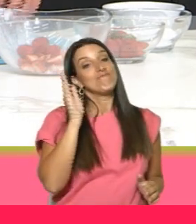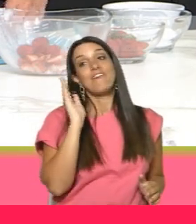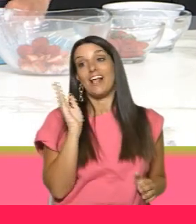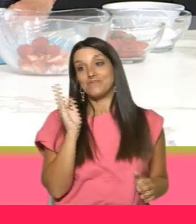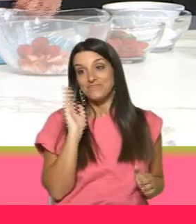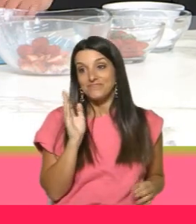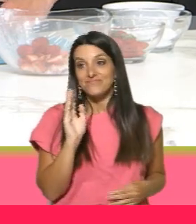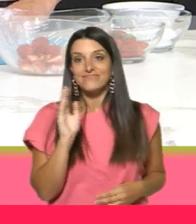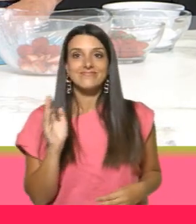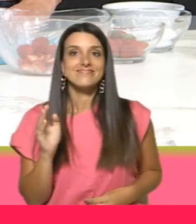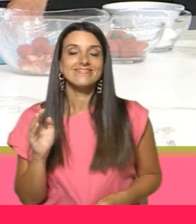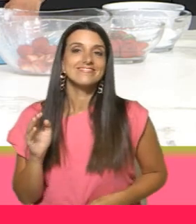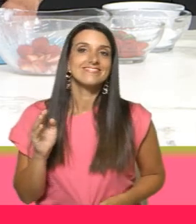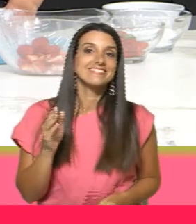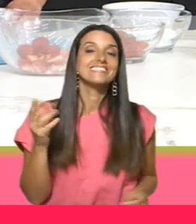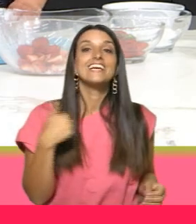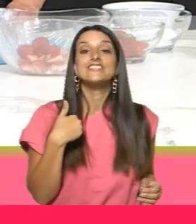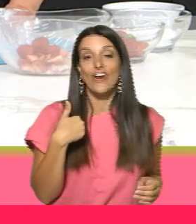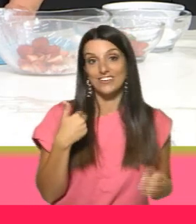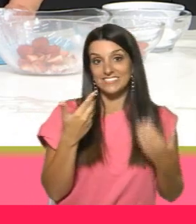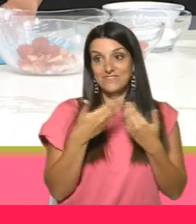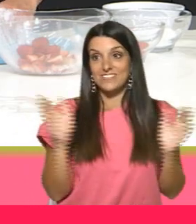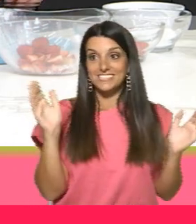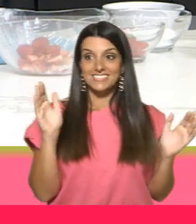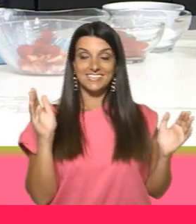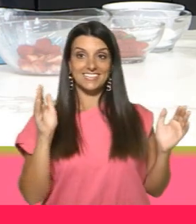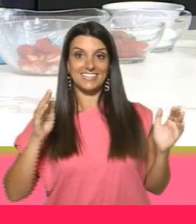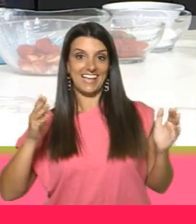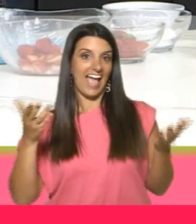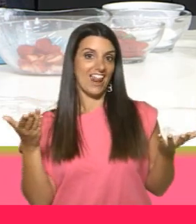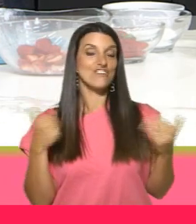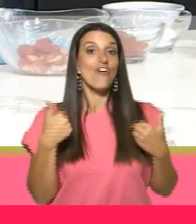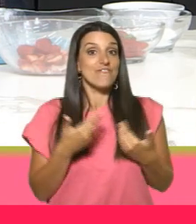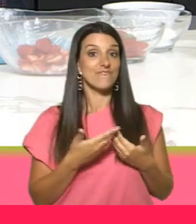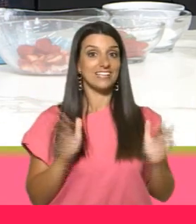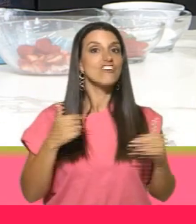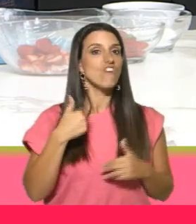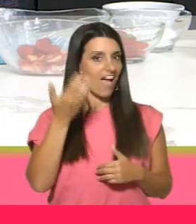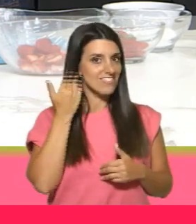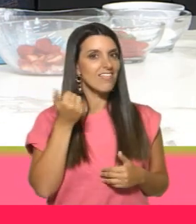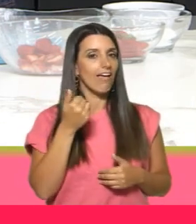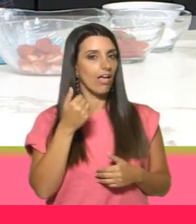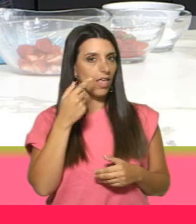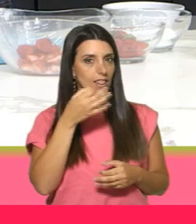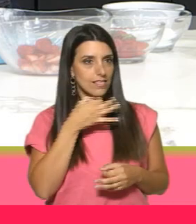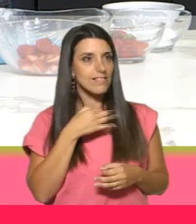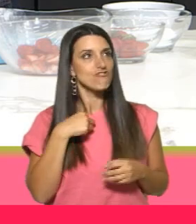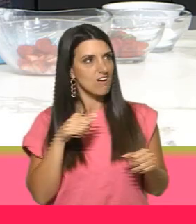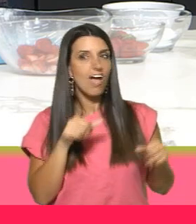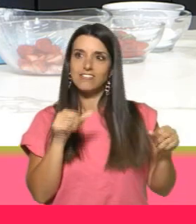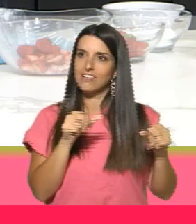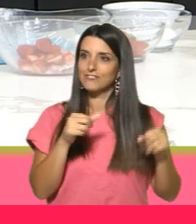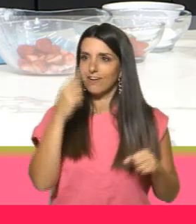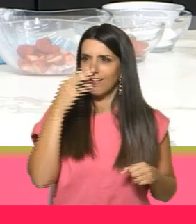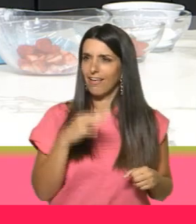Mira. Pero vos bueno. Sabés que yo al principio. Ahí claro. está. Yo al principio le creía. Vos decías, no, voy a hacer esto, voy a hacer la otra.